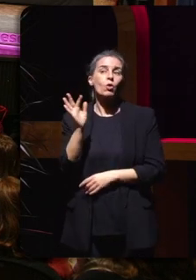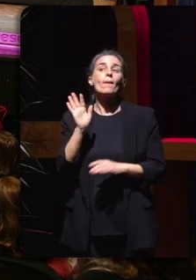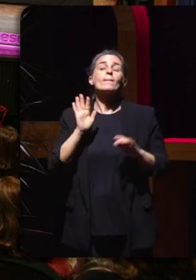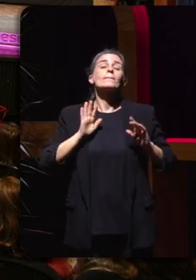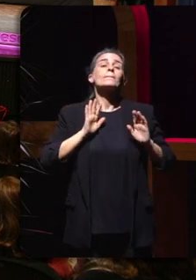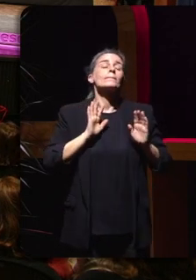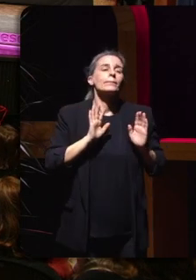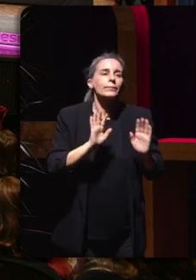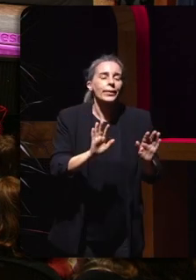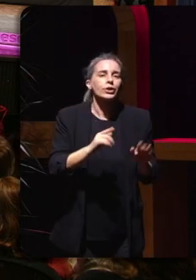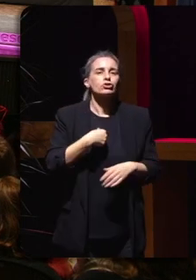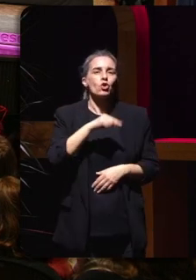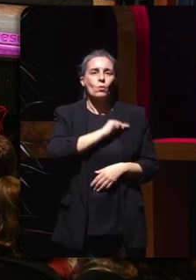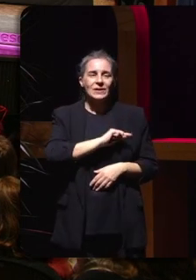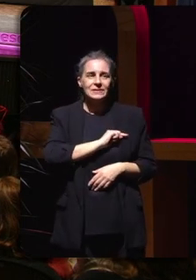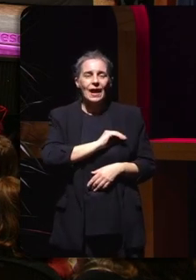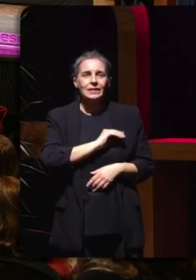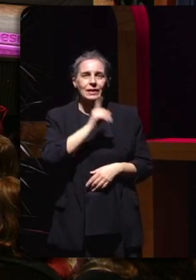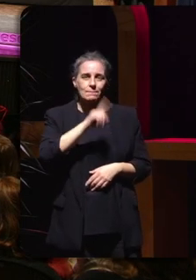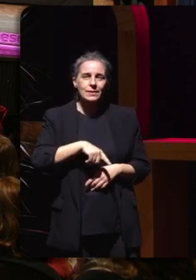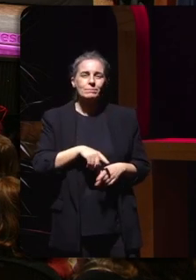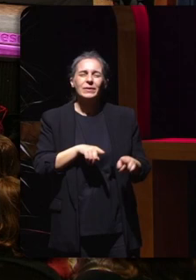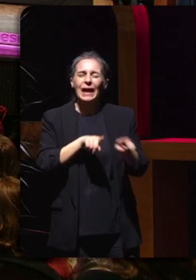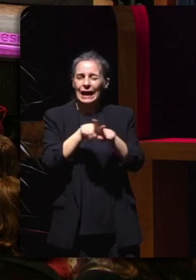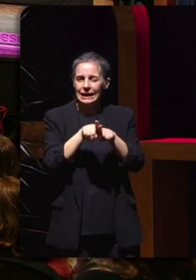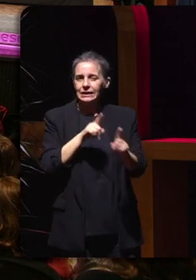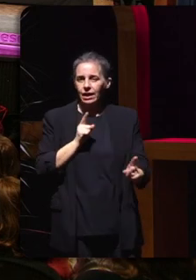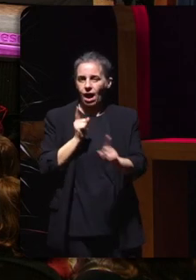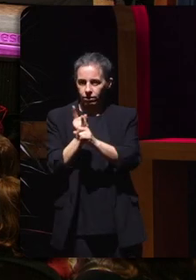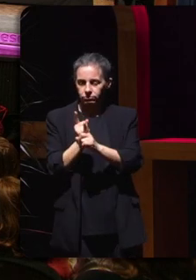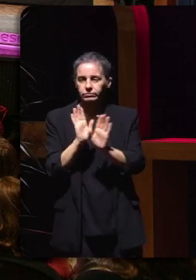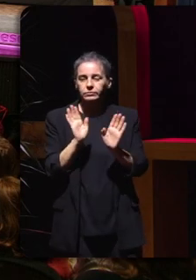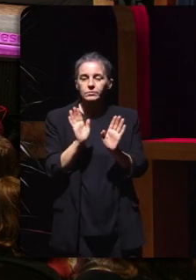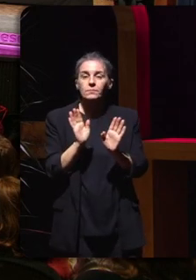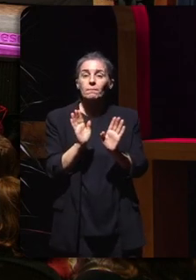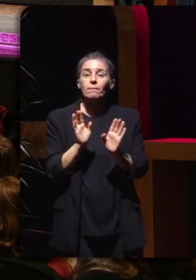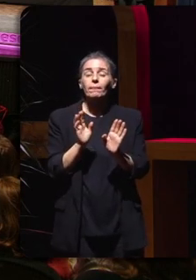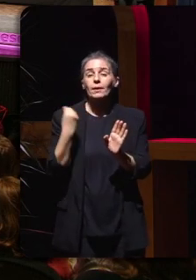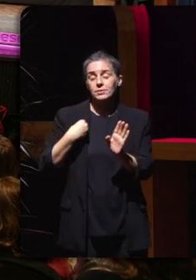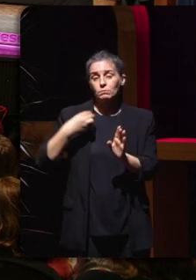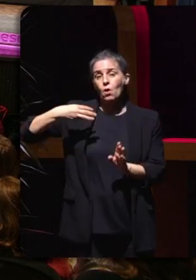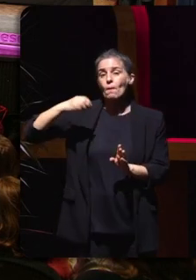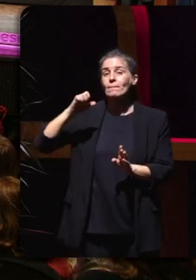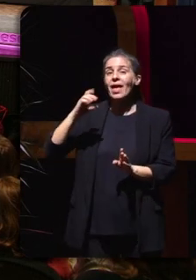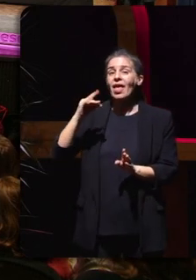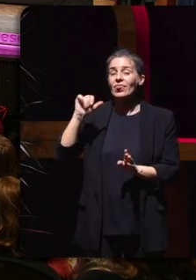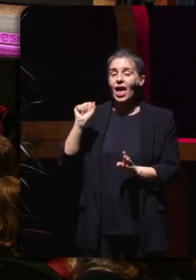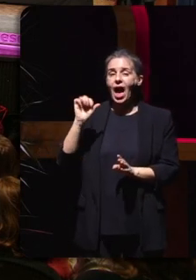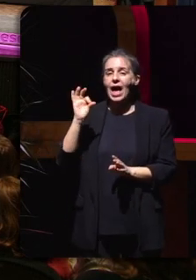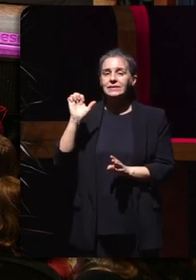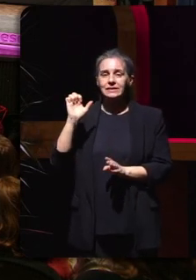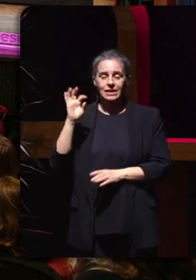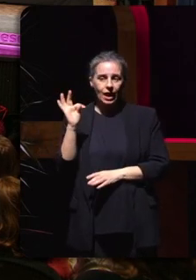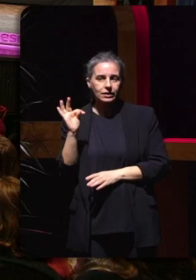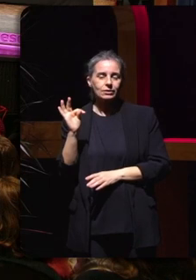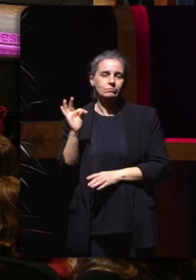soy bastante bastante crítica con él Creo que a medias se le ha ocurrido una cosa con el paso de los años